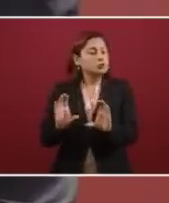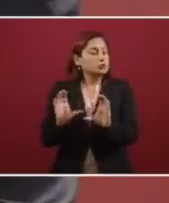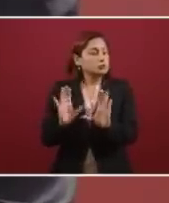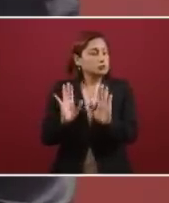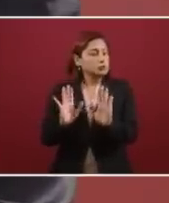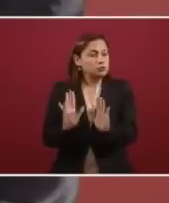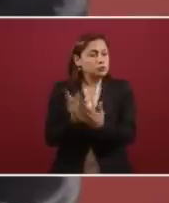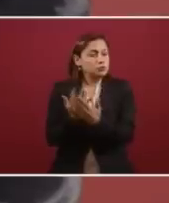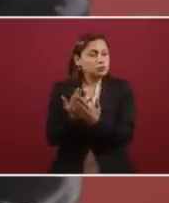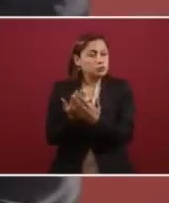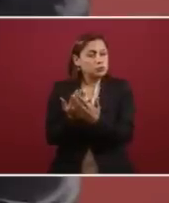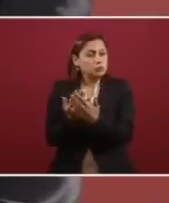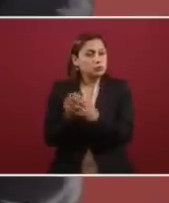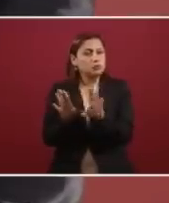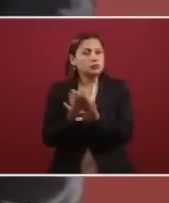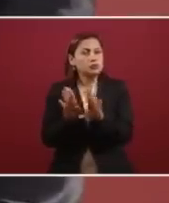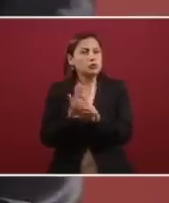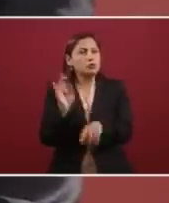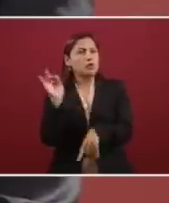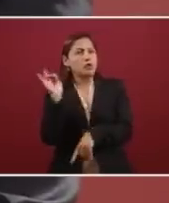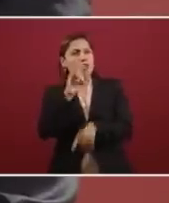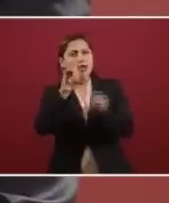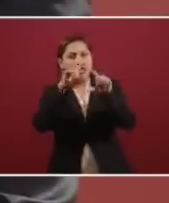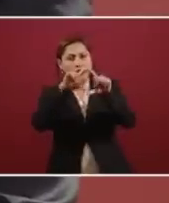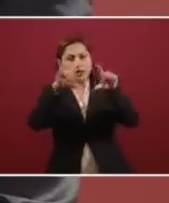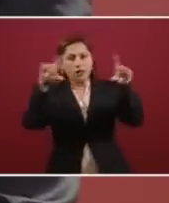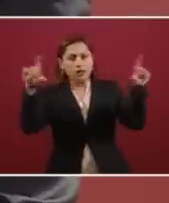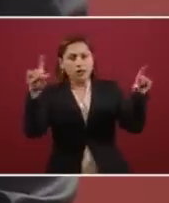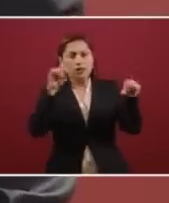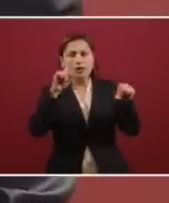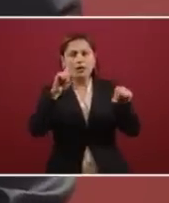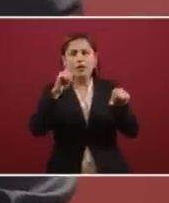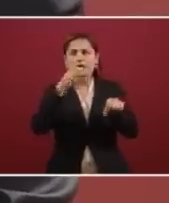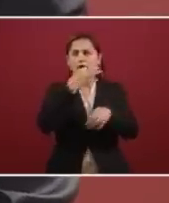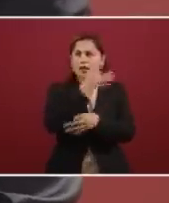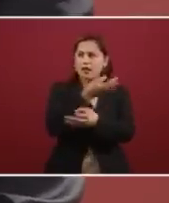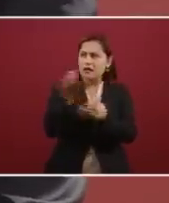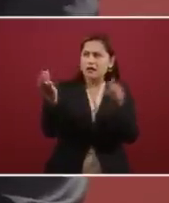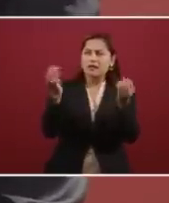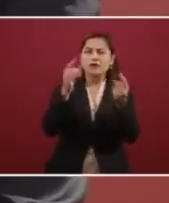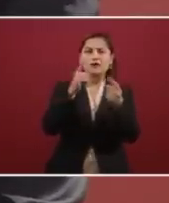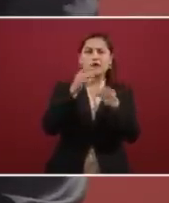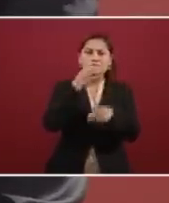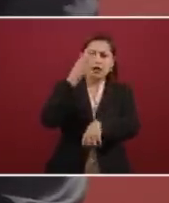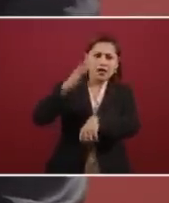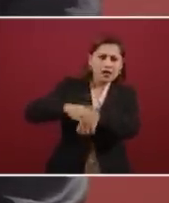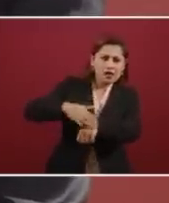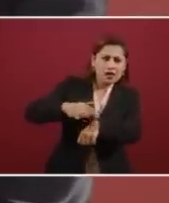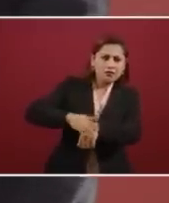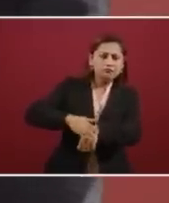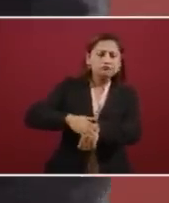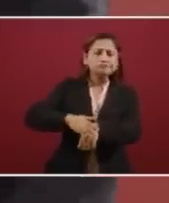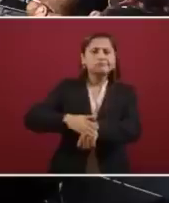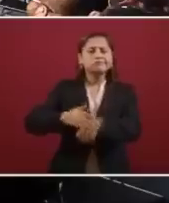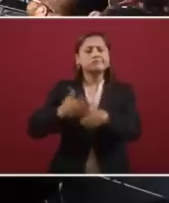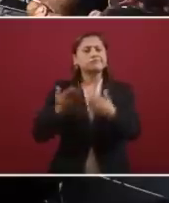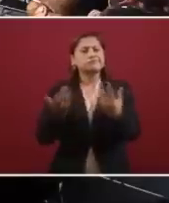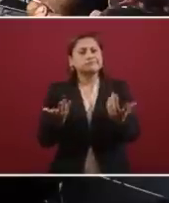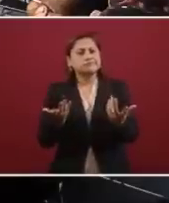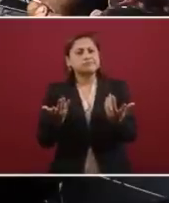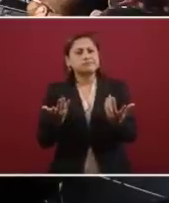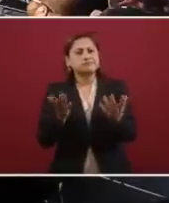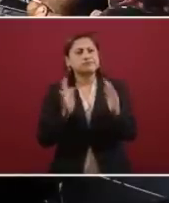las mantas los mensajes y amenazas nosotros lo que